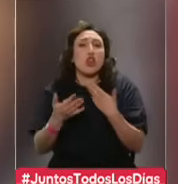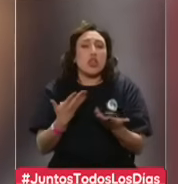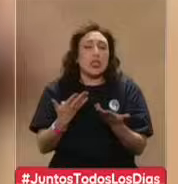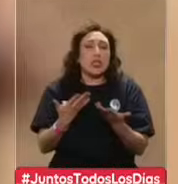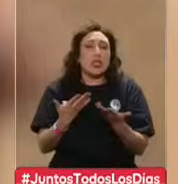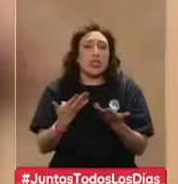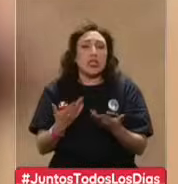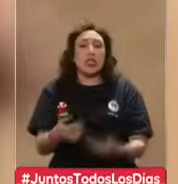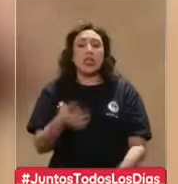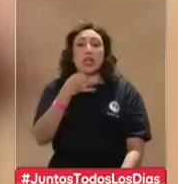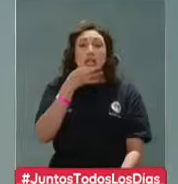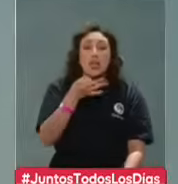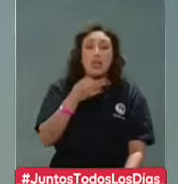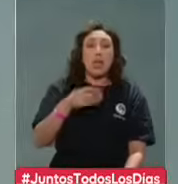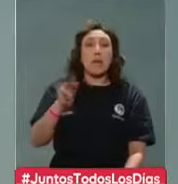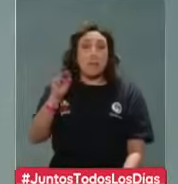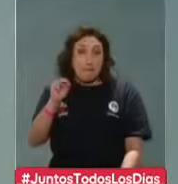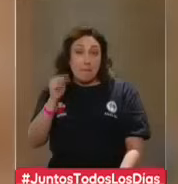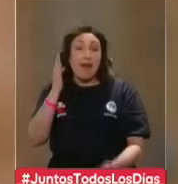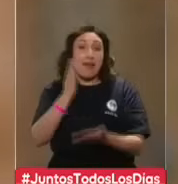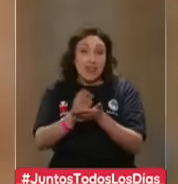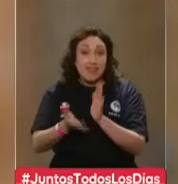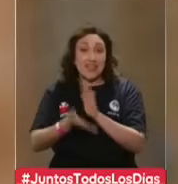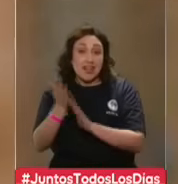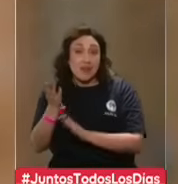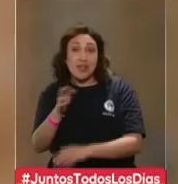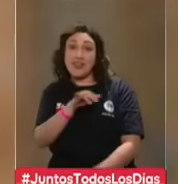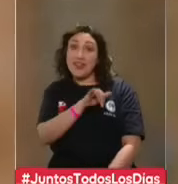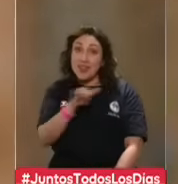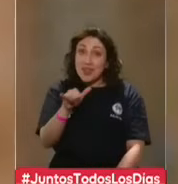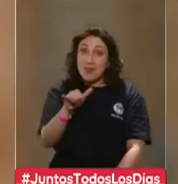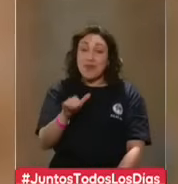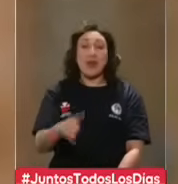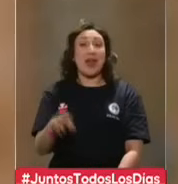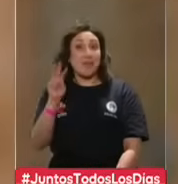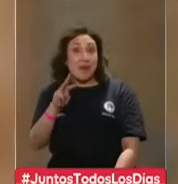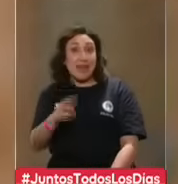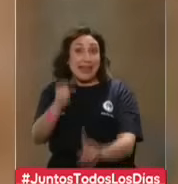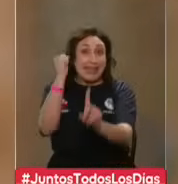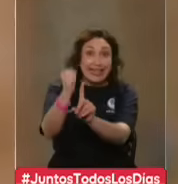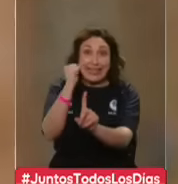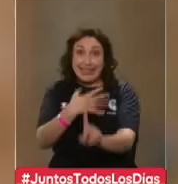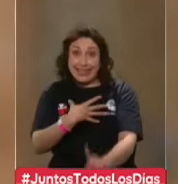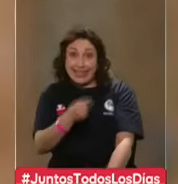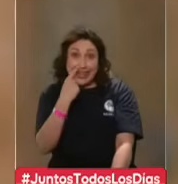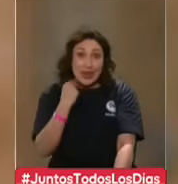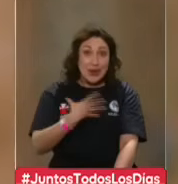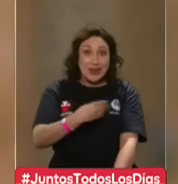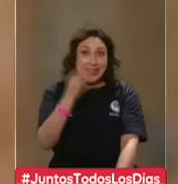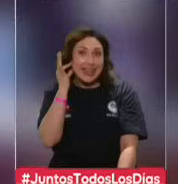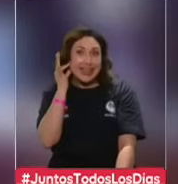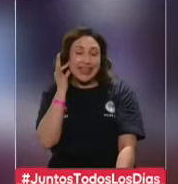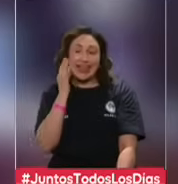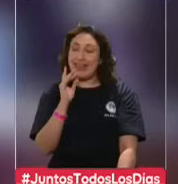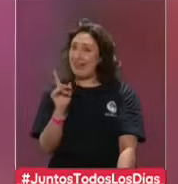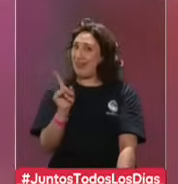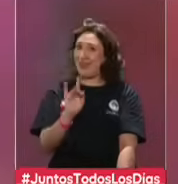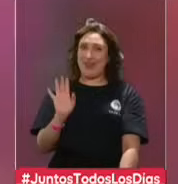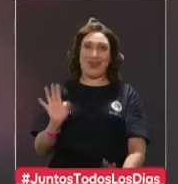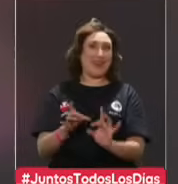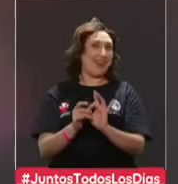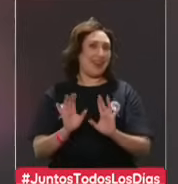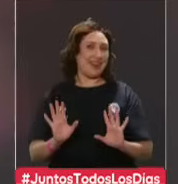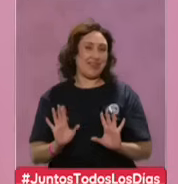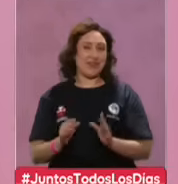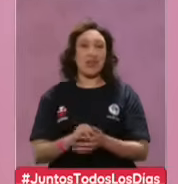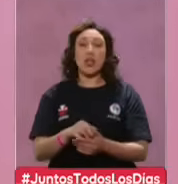David dijo, la mamá tiene que salir porque si no nos va a matar a nosotros acá y no queremos una desgracia familiar.